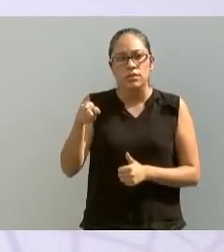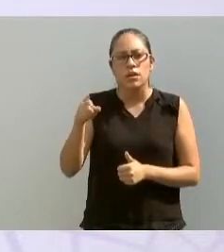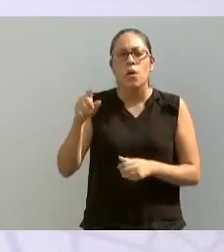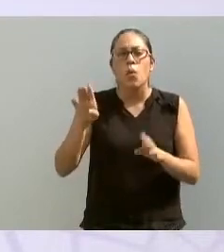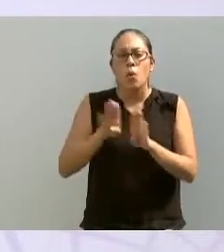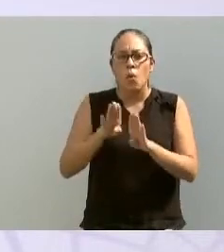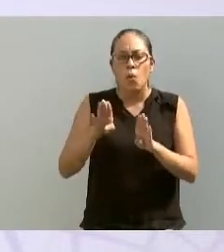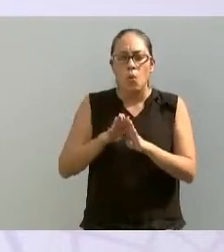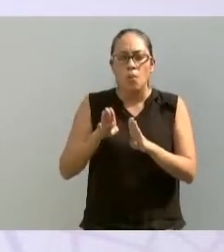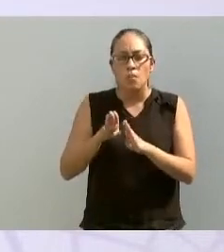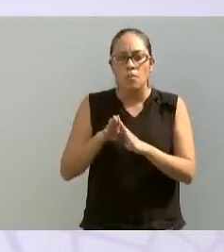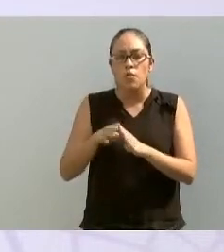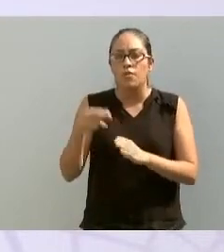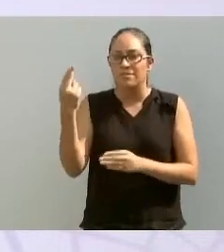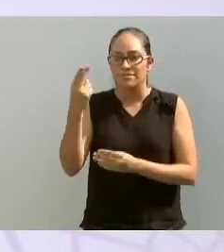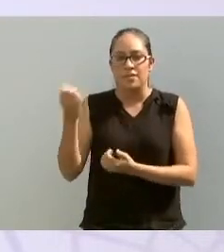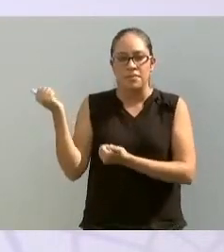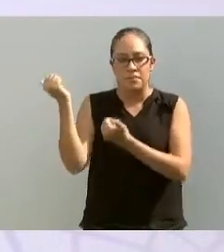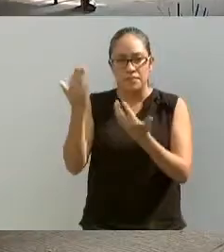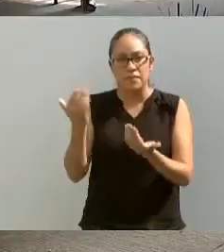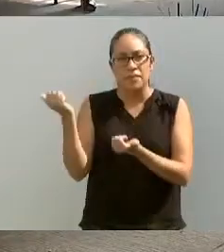a través de los puertos